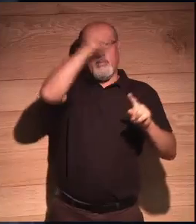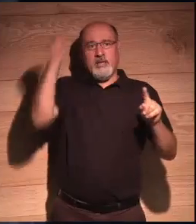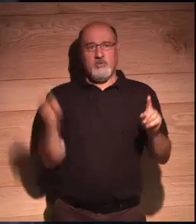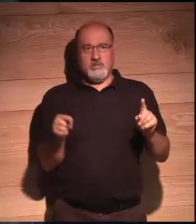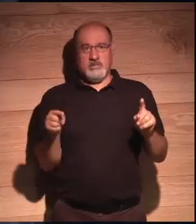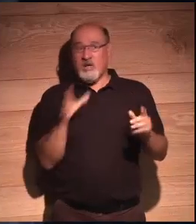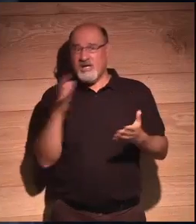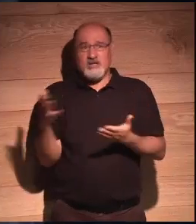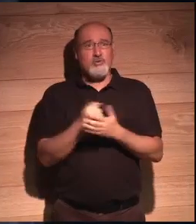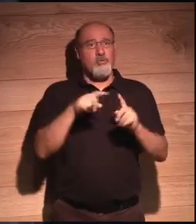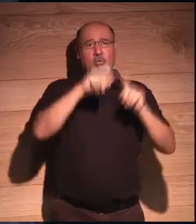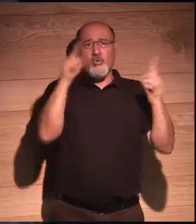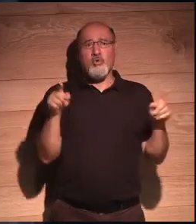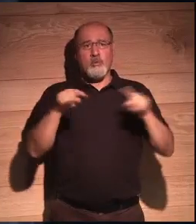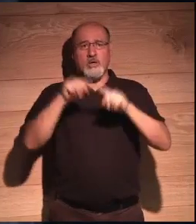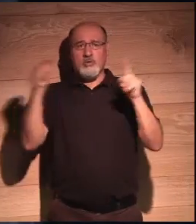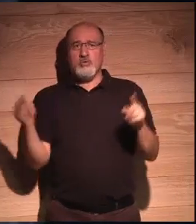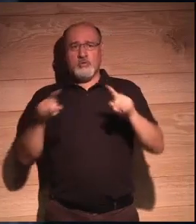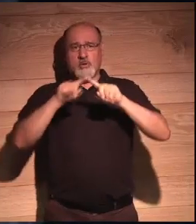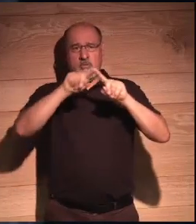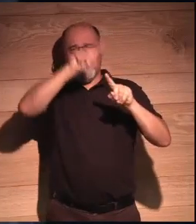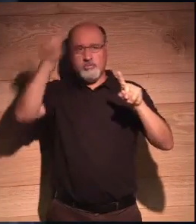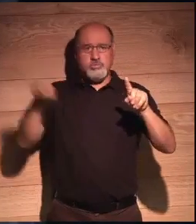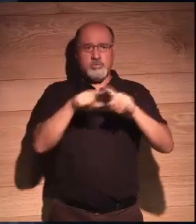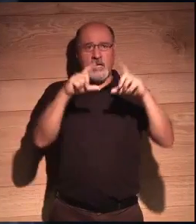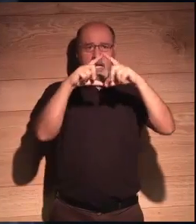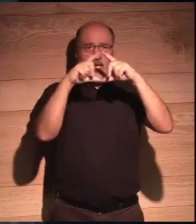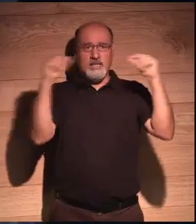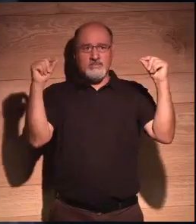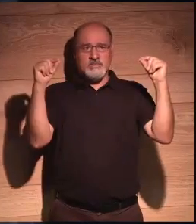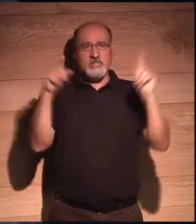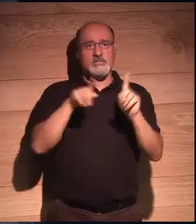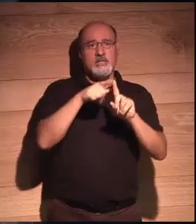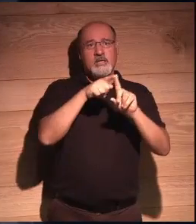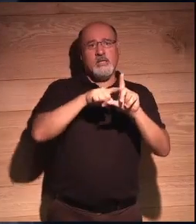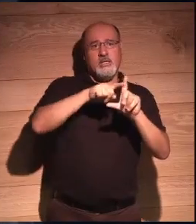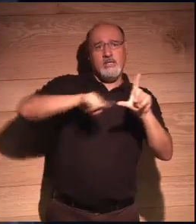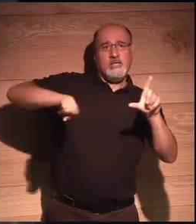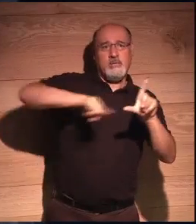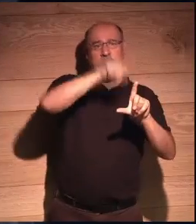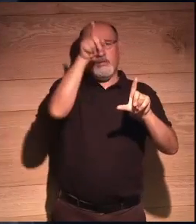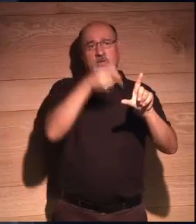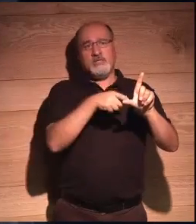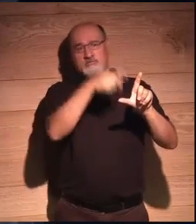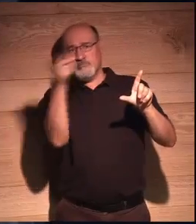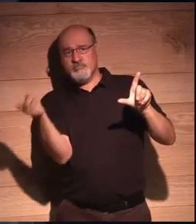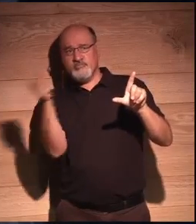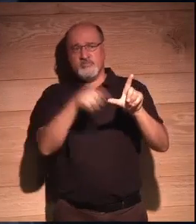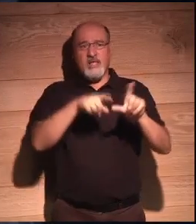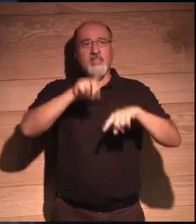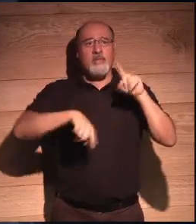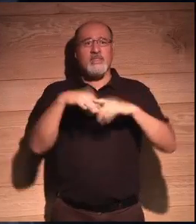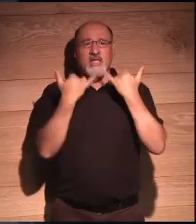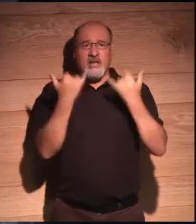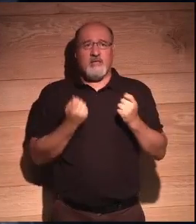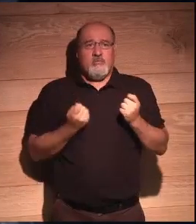son curvas, son cónicas, son círculos, son elipses, son parábolas o hipérbolas, dependiendo de la energía que metas.